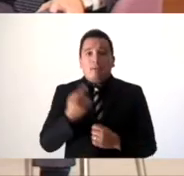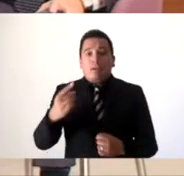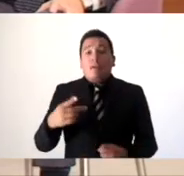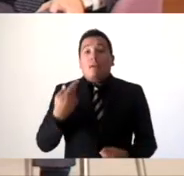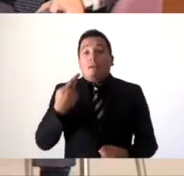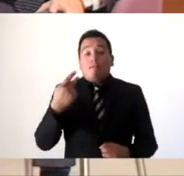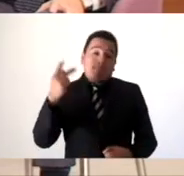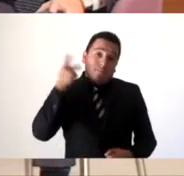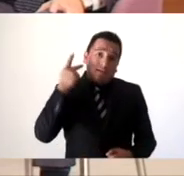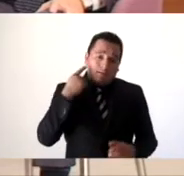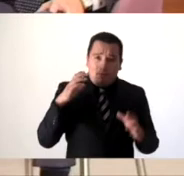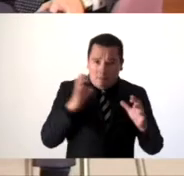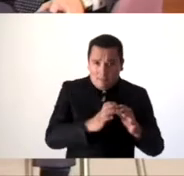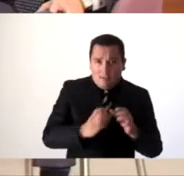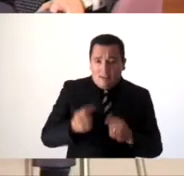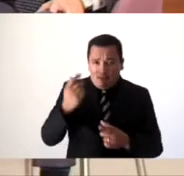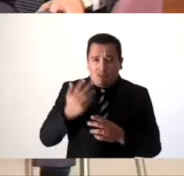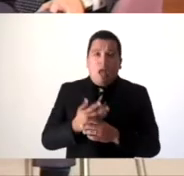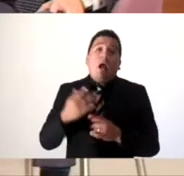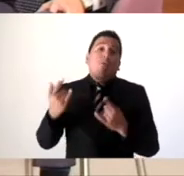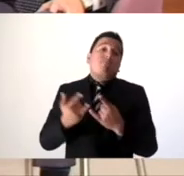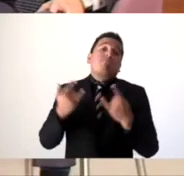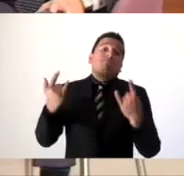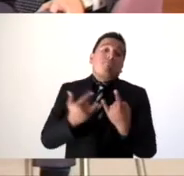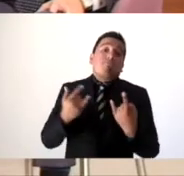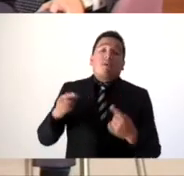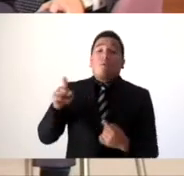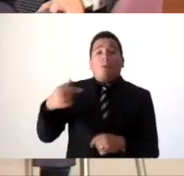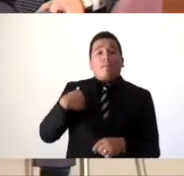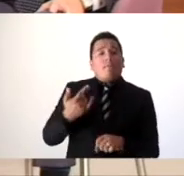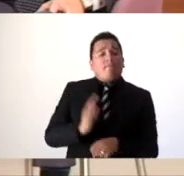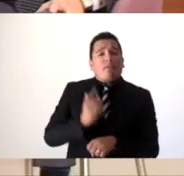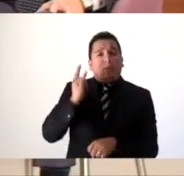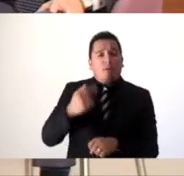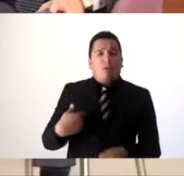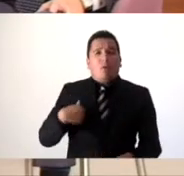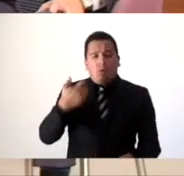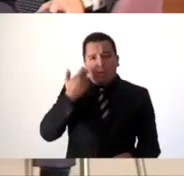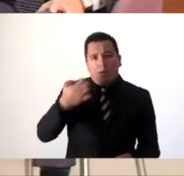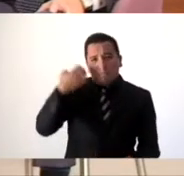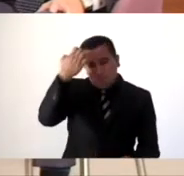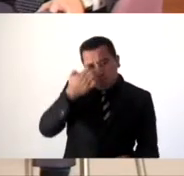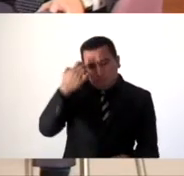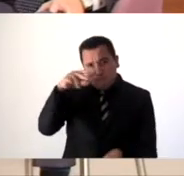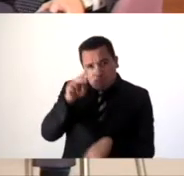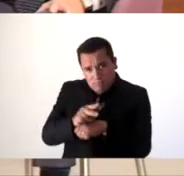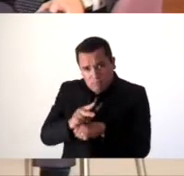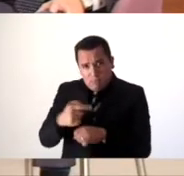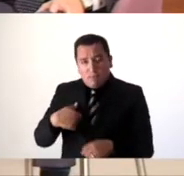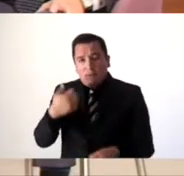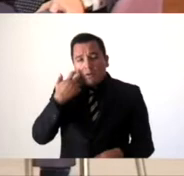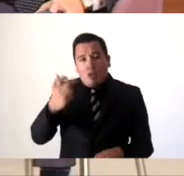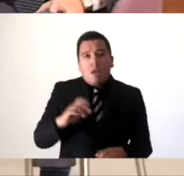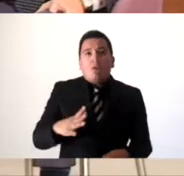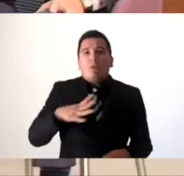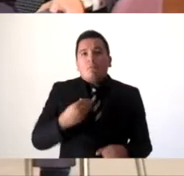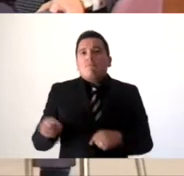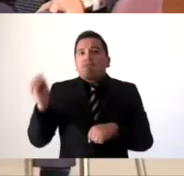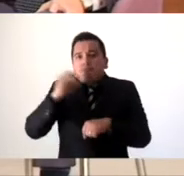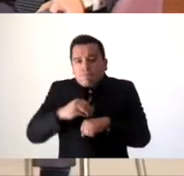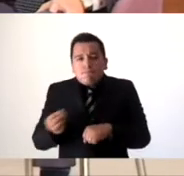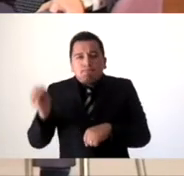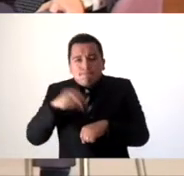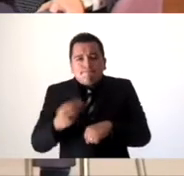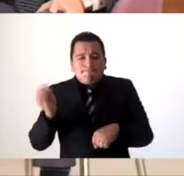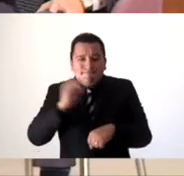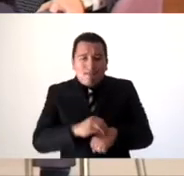a algunos partidos les conviene esa mitología, estar diciendo, no, dado que me vas a hacer fraude, yo quiero revisar esto y yo quiero que se le